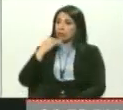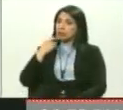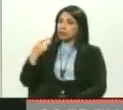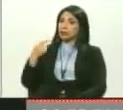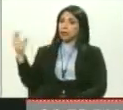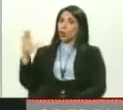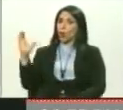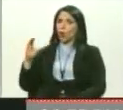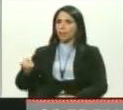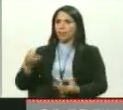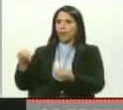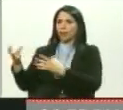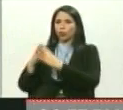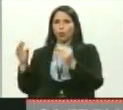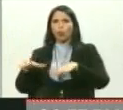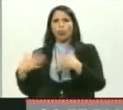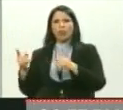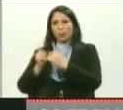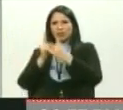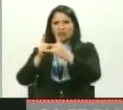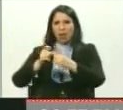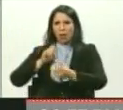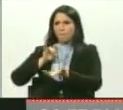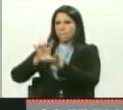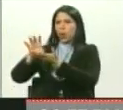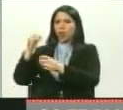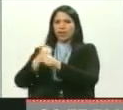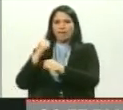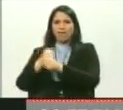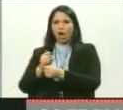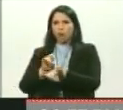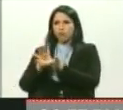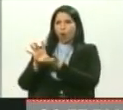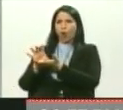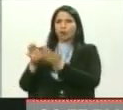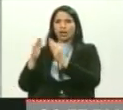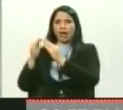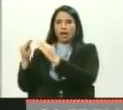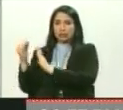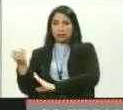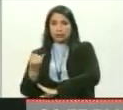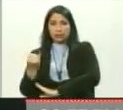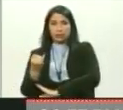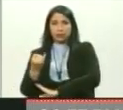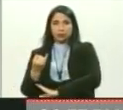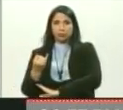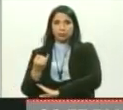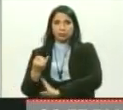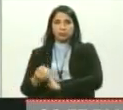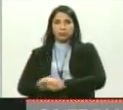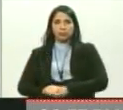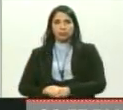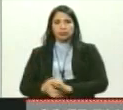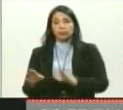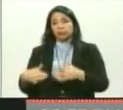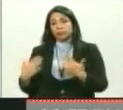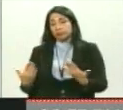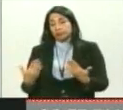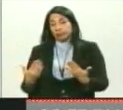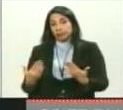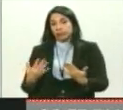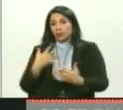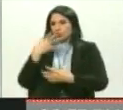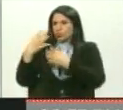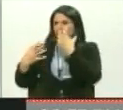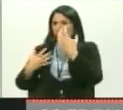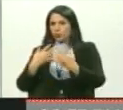todo. Cuando los persiguen, los botan del trabajo, los botan de sus habitaciones, de sus casas, cuando les les gritan,